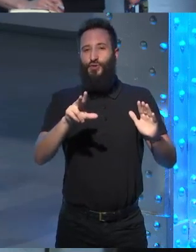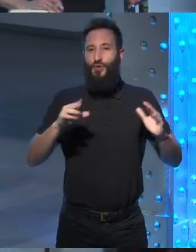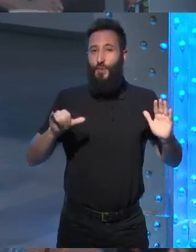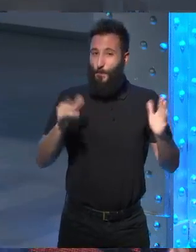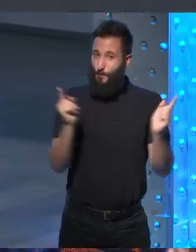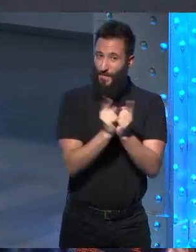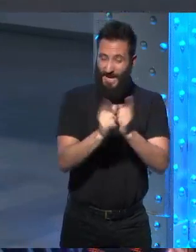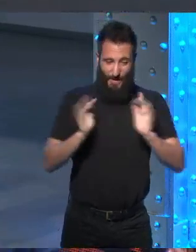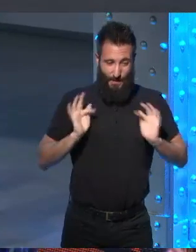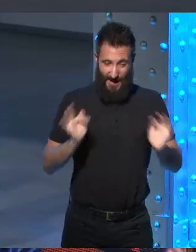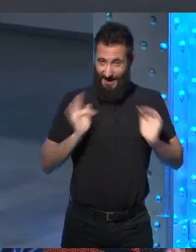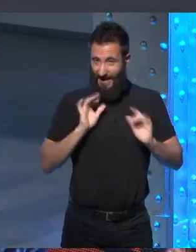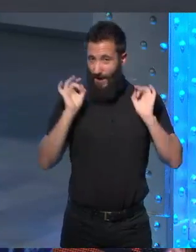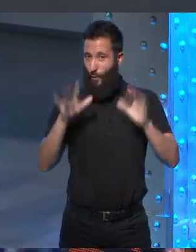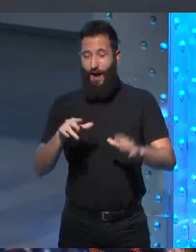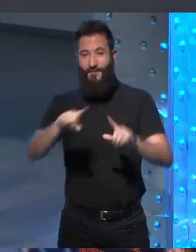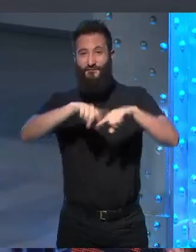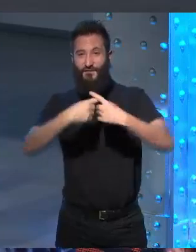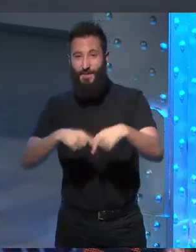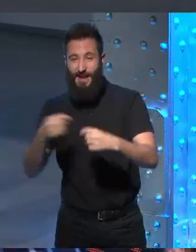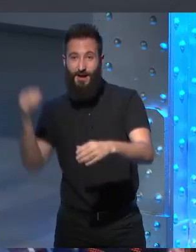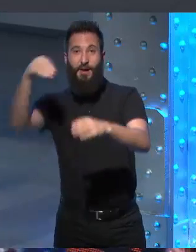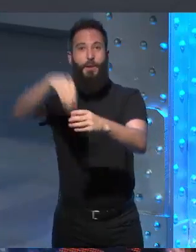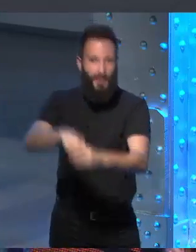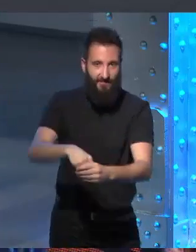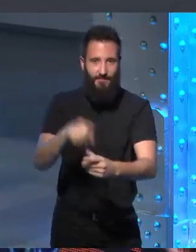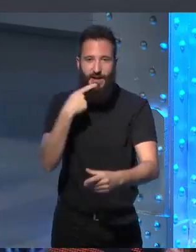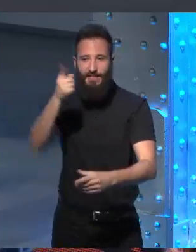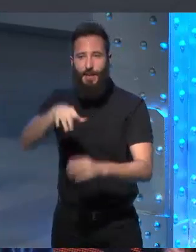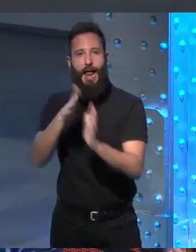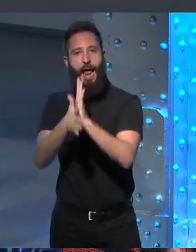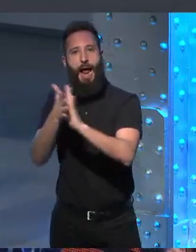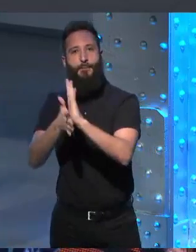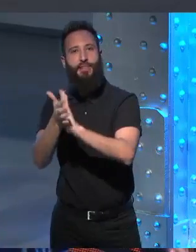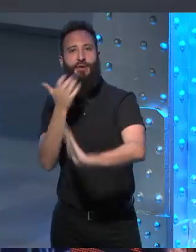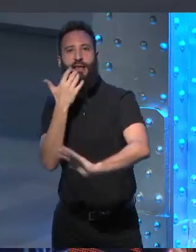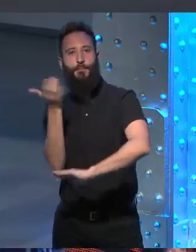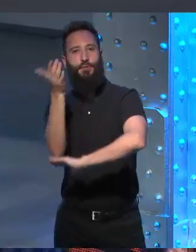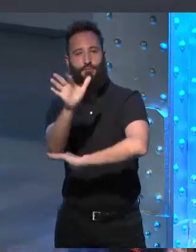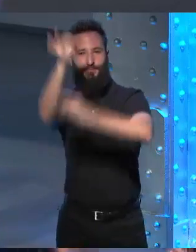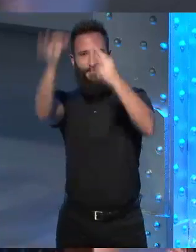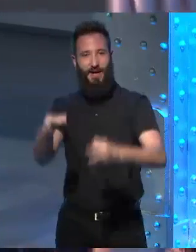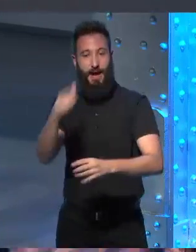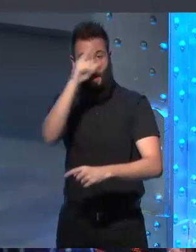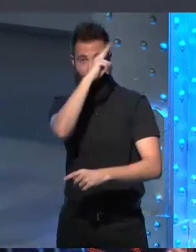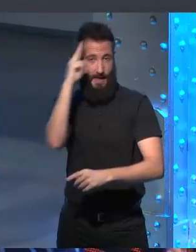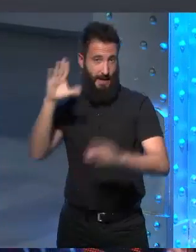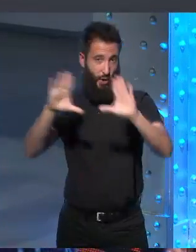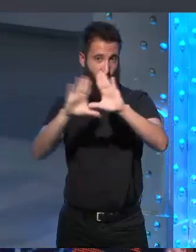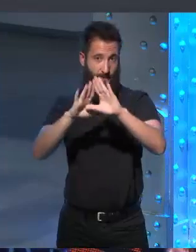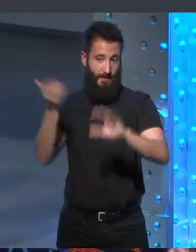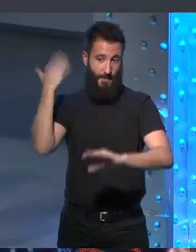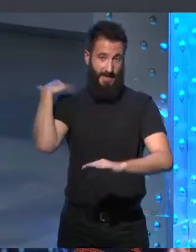familias proporcionales, y con un extra encima, hablando del ejemplo concreto de Madrid, de la Comunidad de Madrid, en las penúltimas